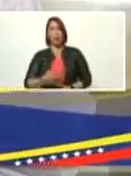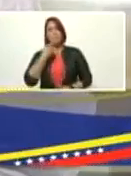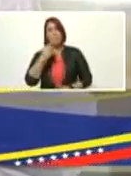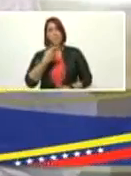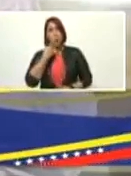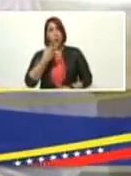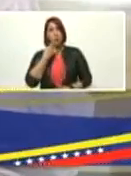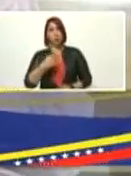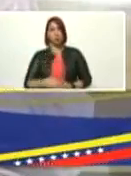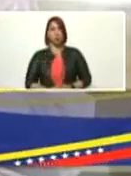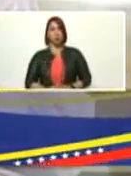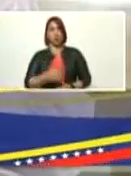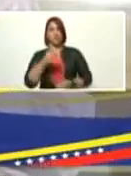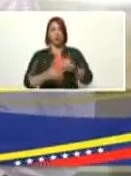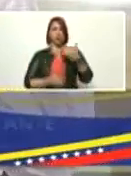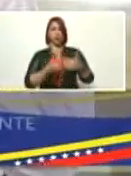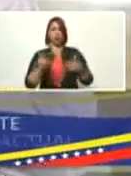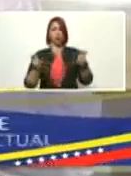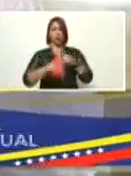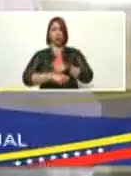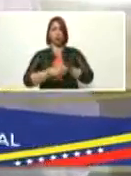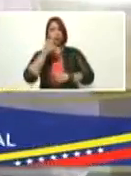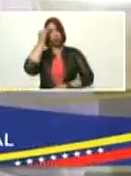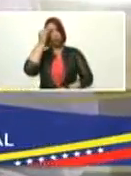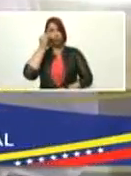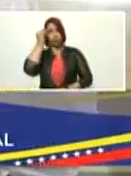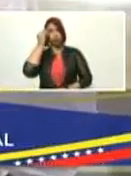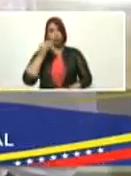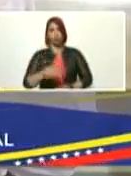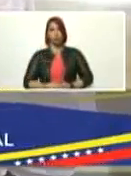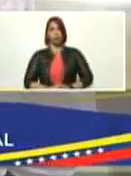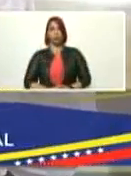político, en los procesos de cambio del pensamiento.